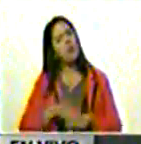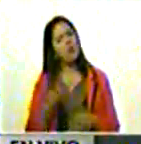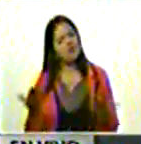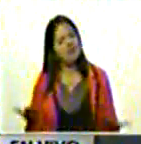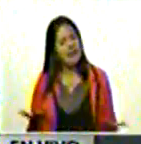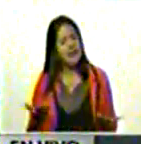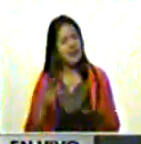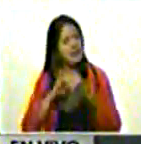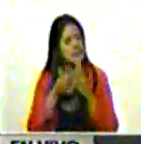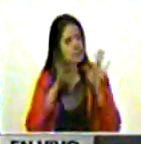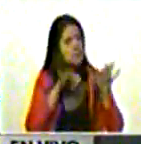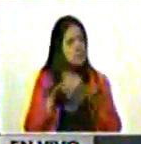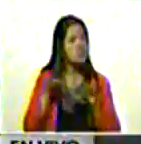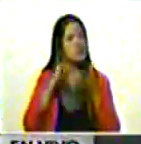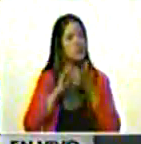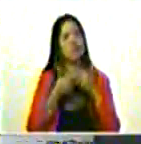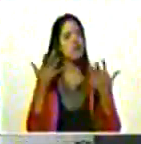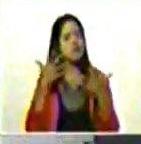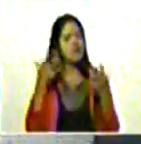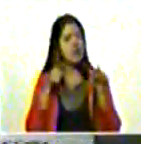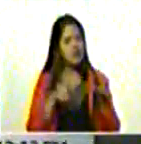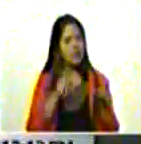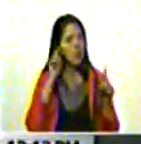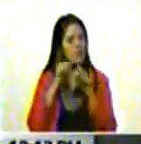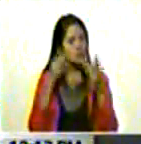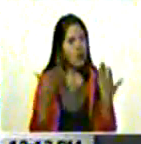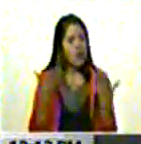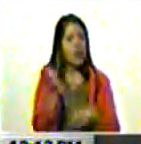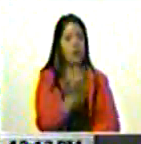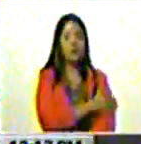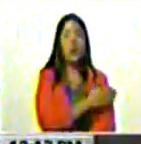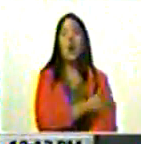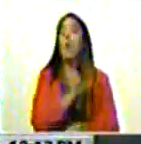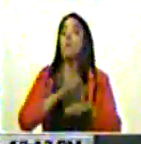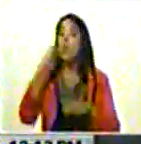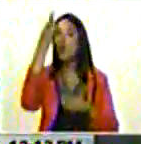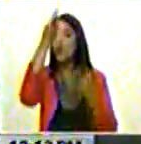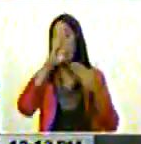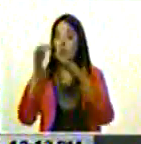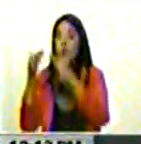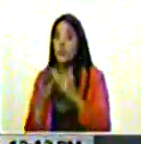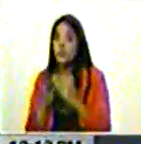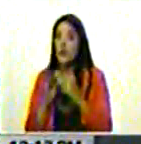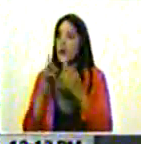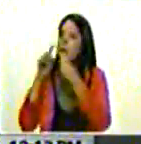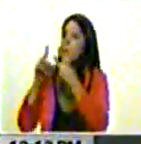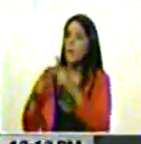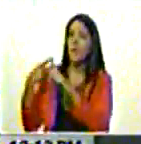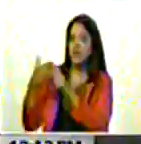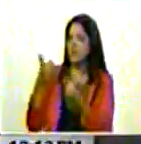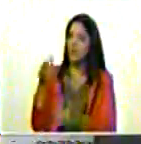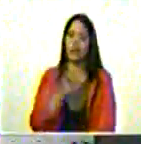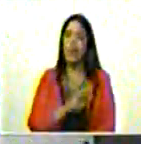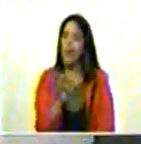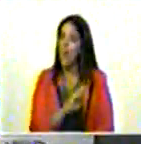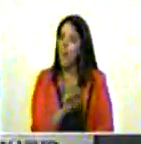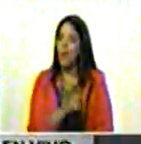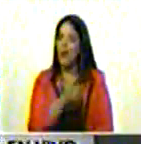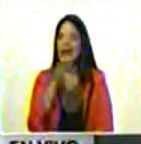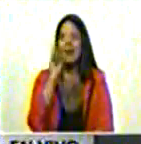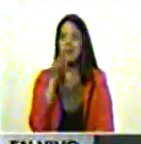el fondo verdadero de la derecha venezolana? ¿Porque los consejos comunales sirven para tal o cual cosa? No. La